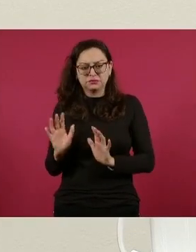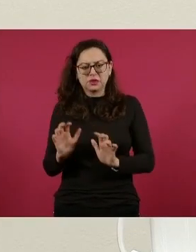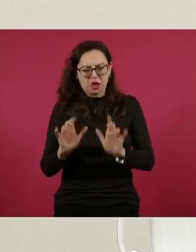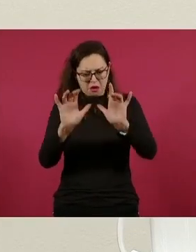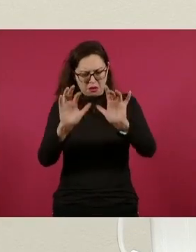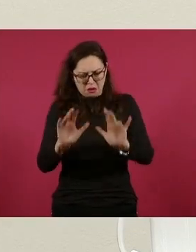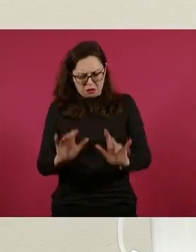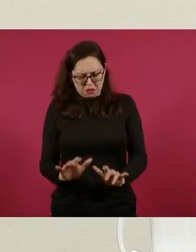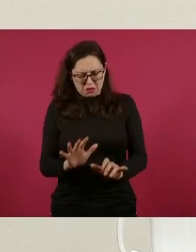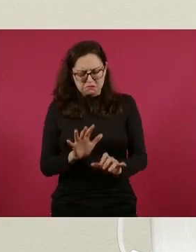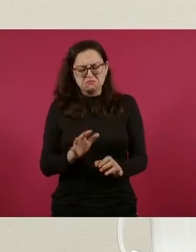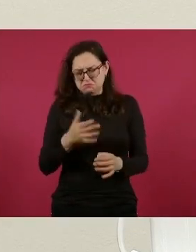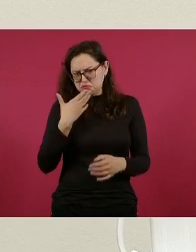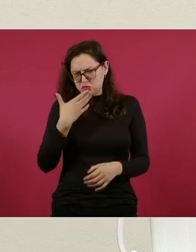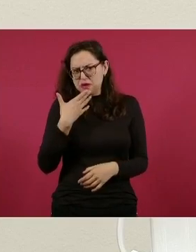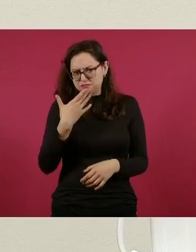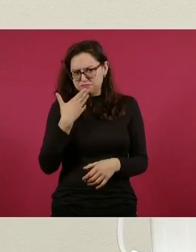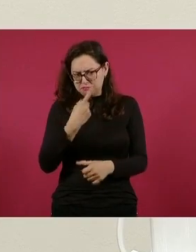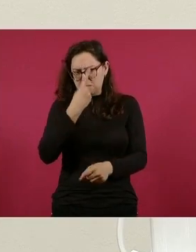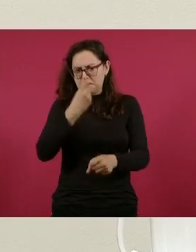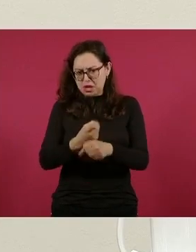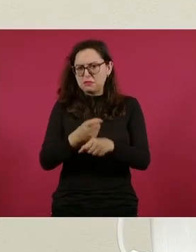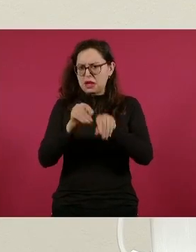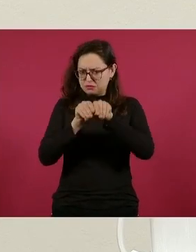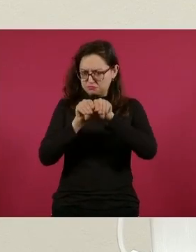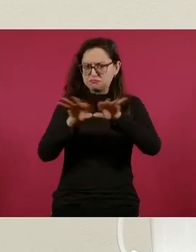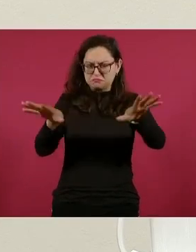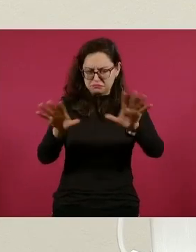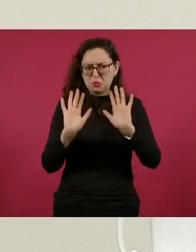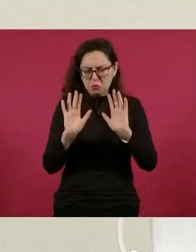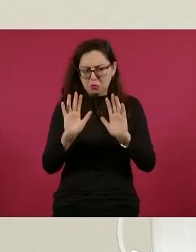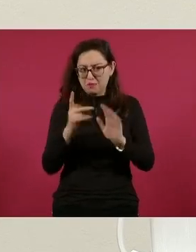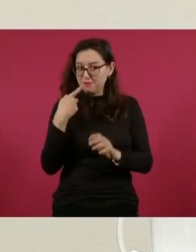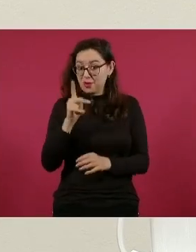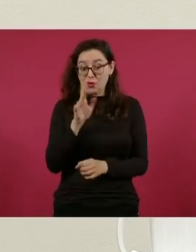pero que no bastaba, que había que estar pendientes,